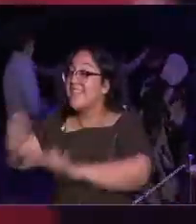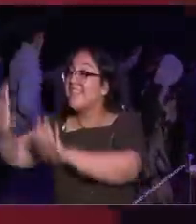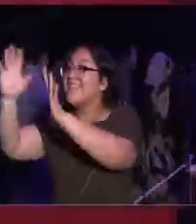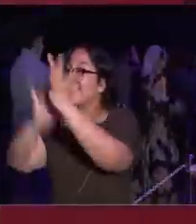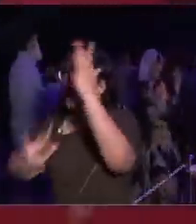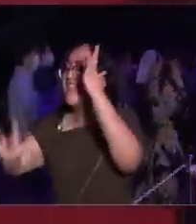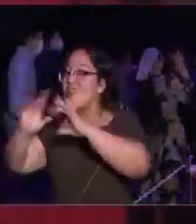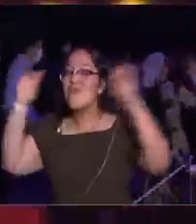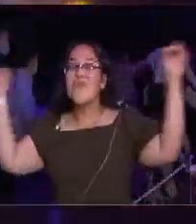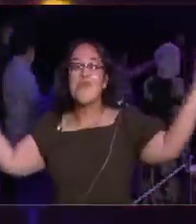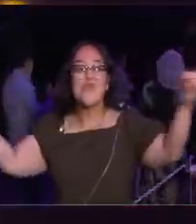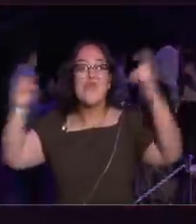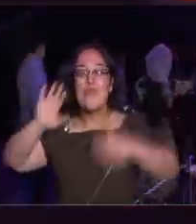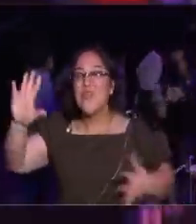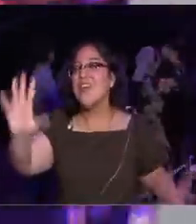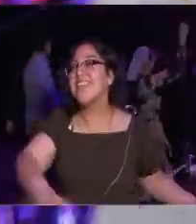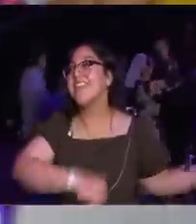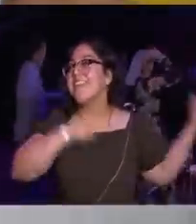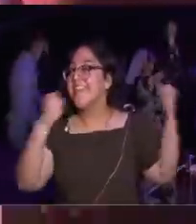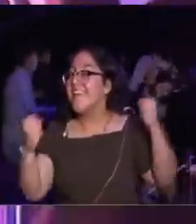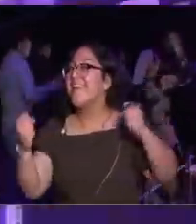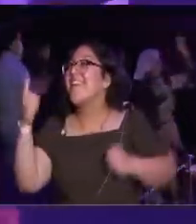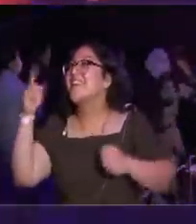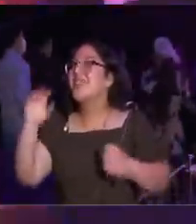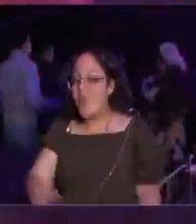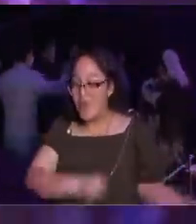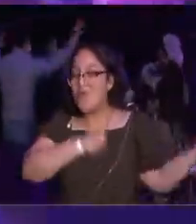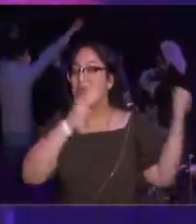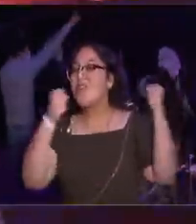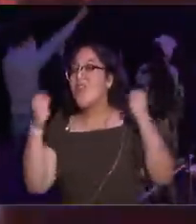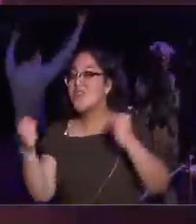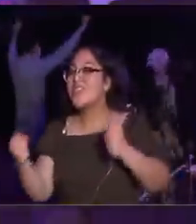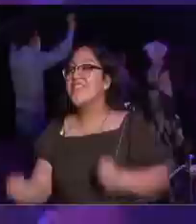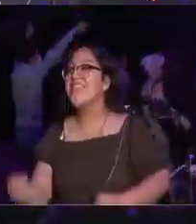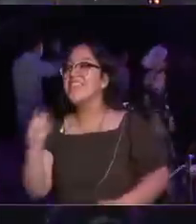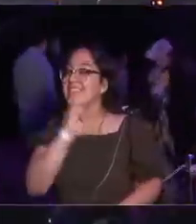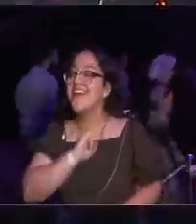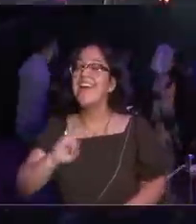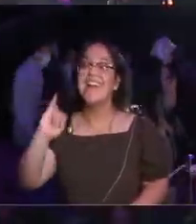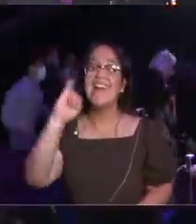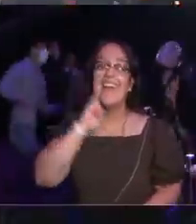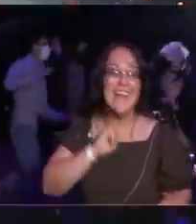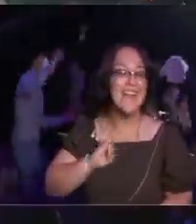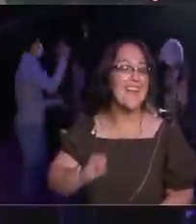Jehová, celebraremos su poder. Él es el poderoso de